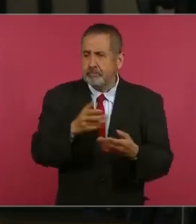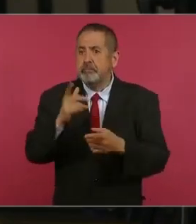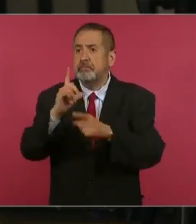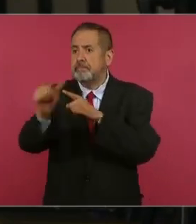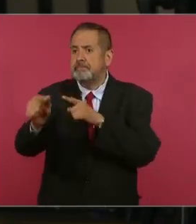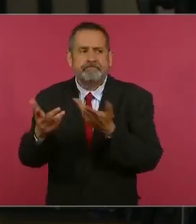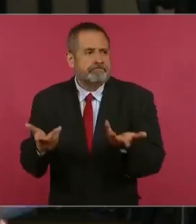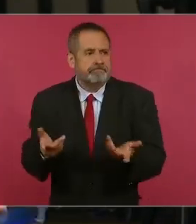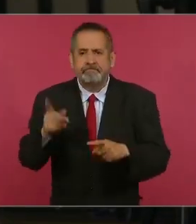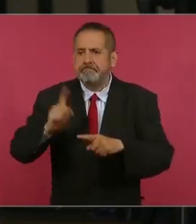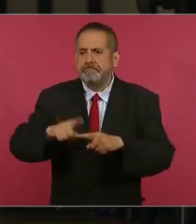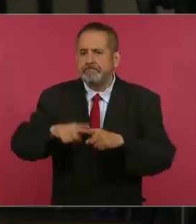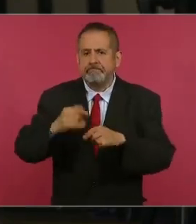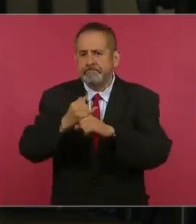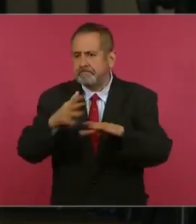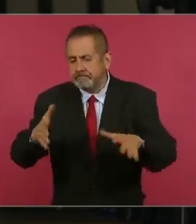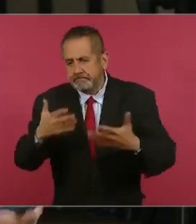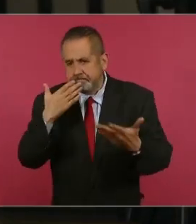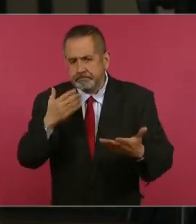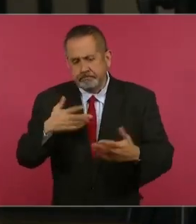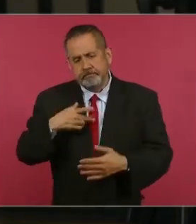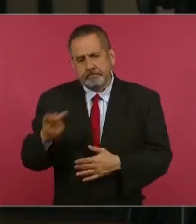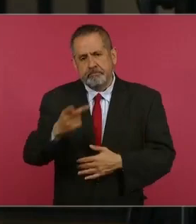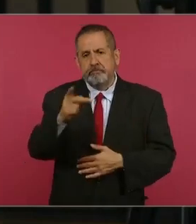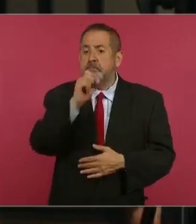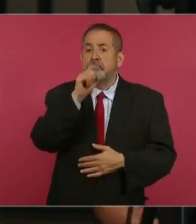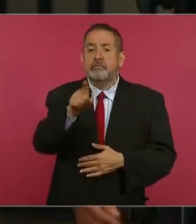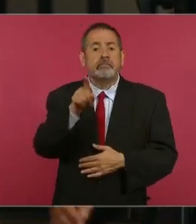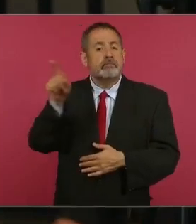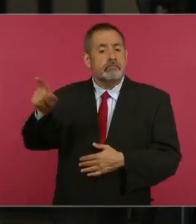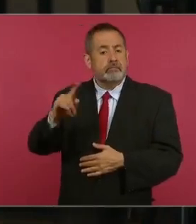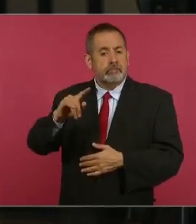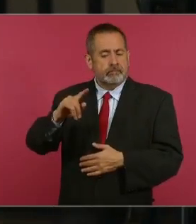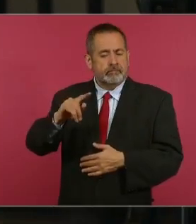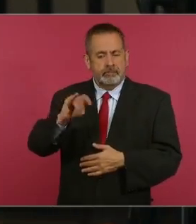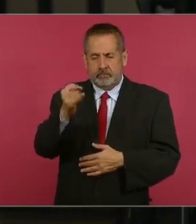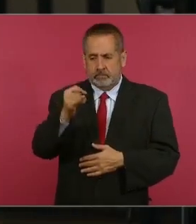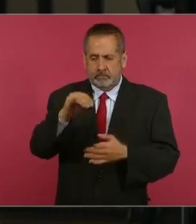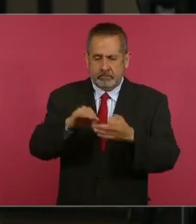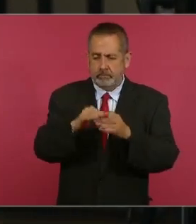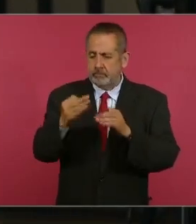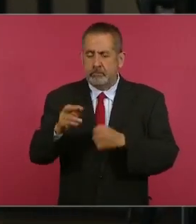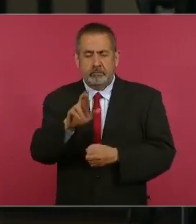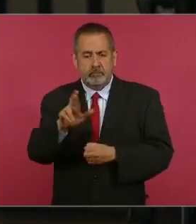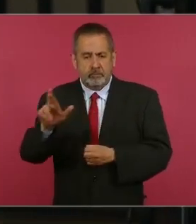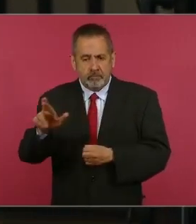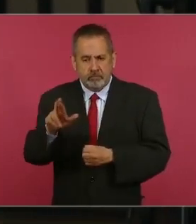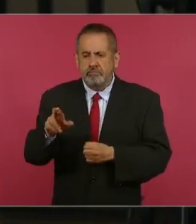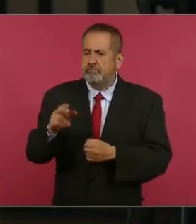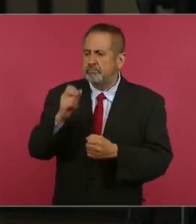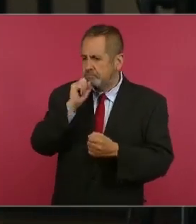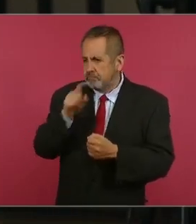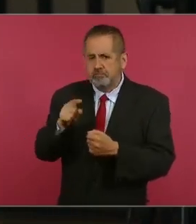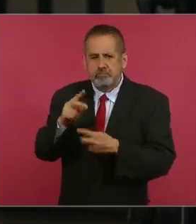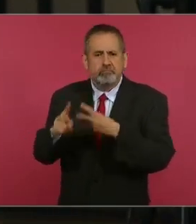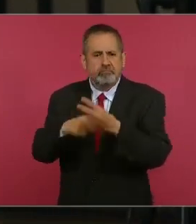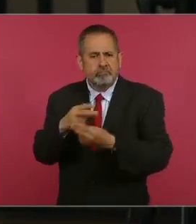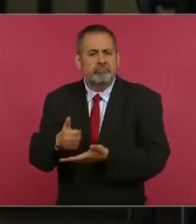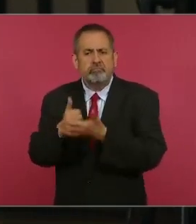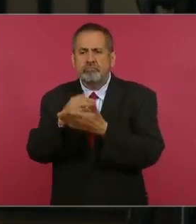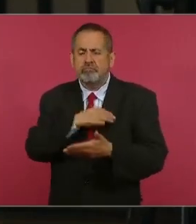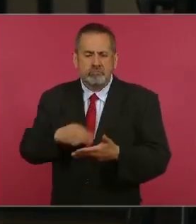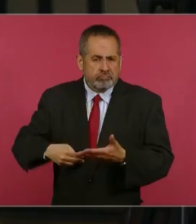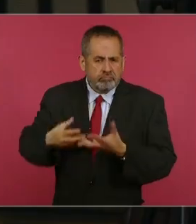mi pregunta y también hablarle de Rosarito, donde también, señor, nos gustaría que hubiera algún tema para poder ayudar a ese